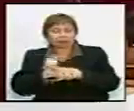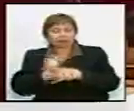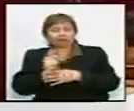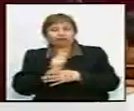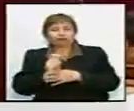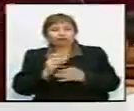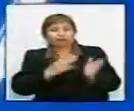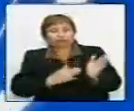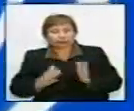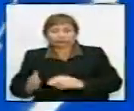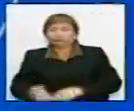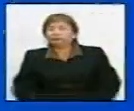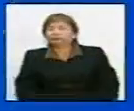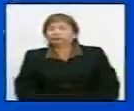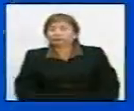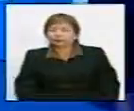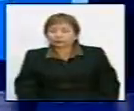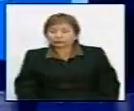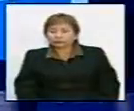deportivas.